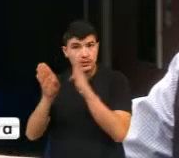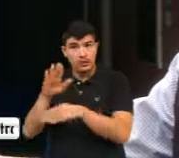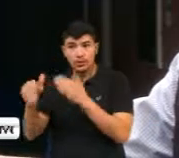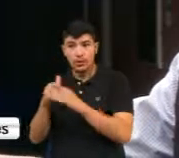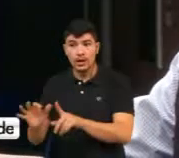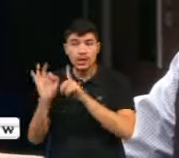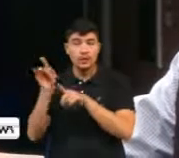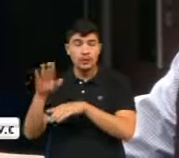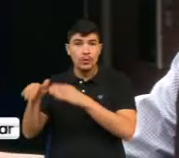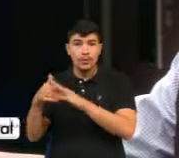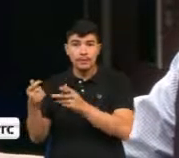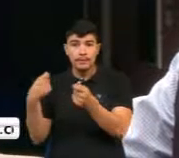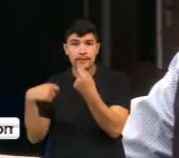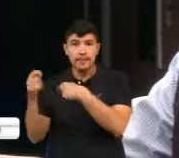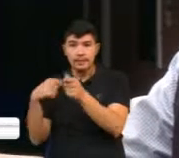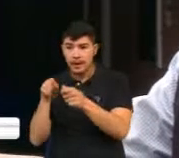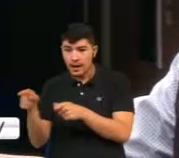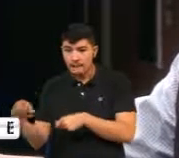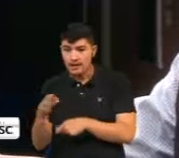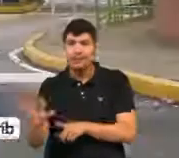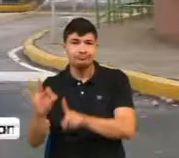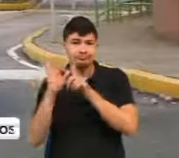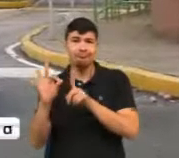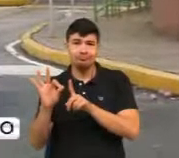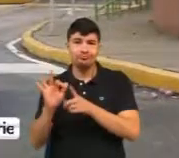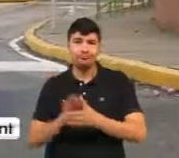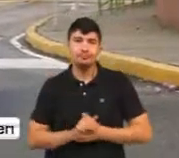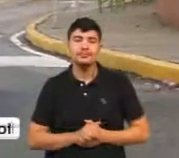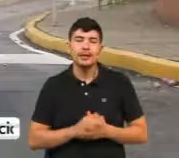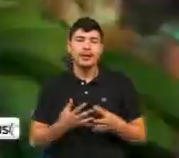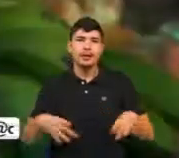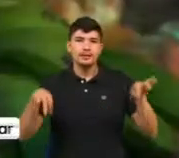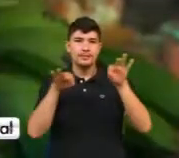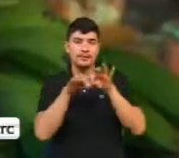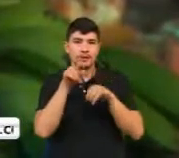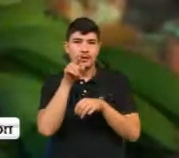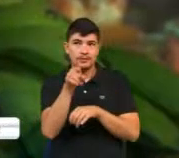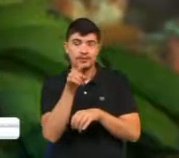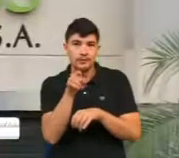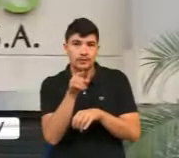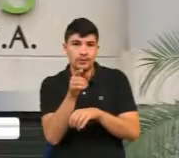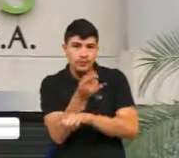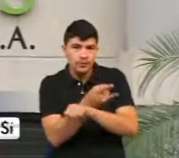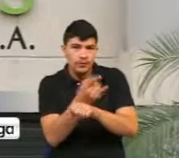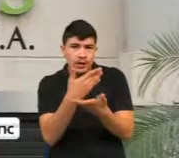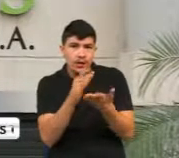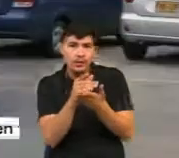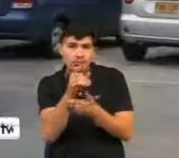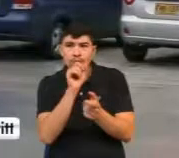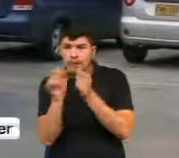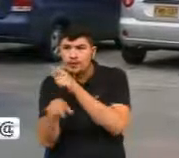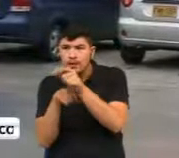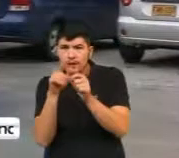productos que se expenden al público estén en las mejores condiciones de salubridad es importante que como consumidor esté consultando en las principales centrales